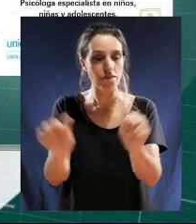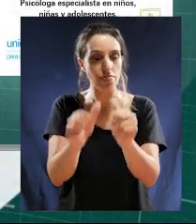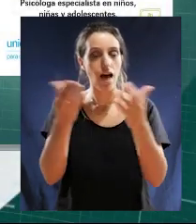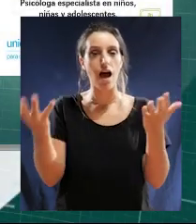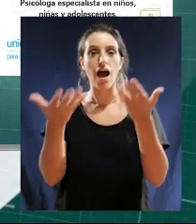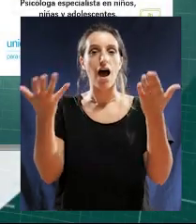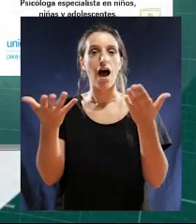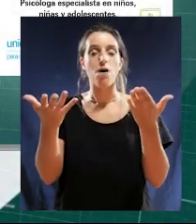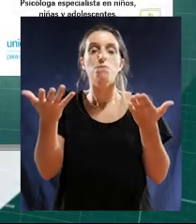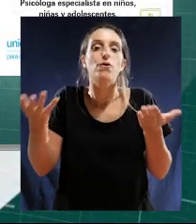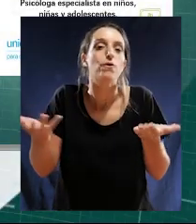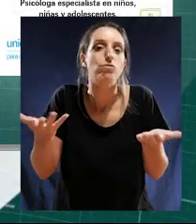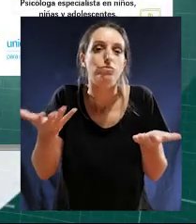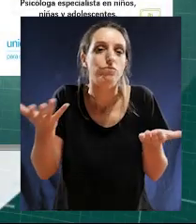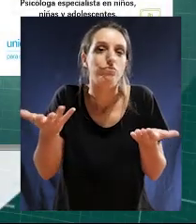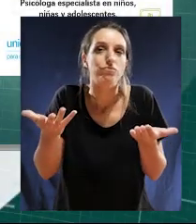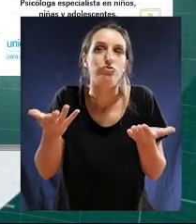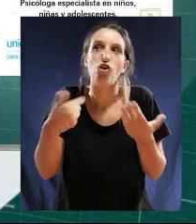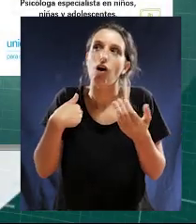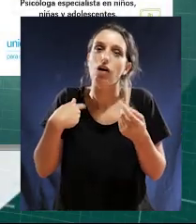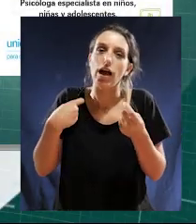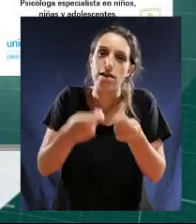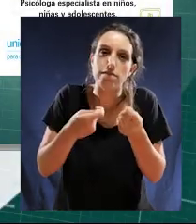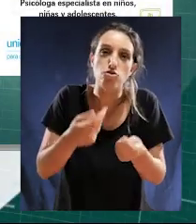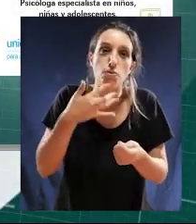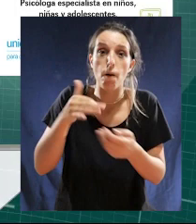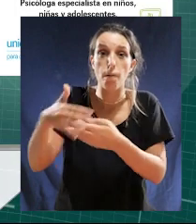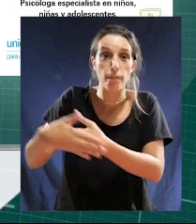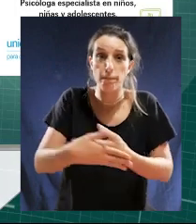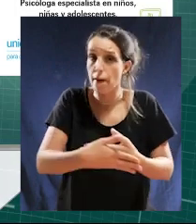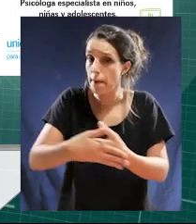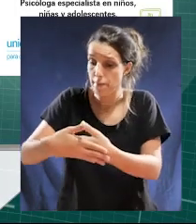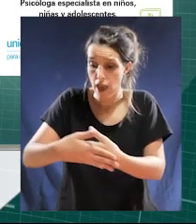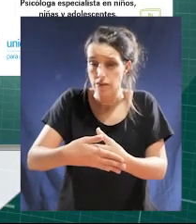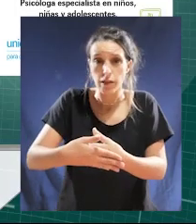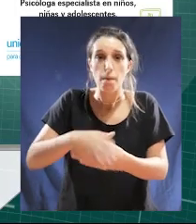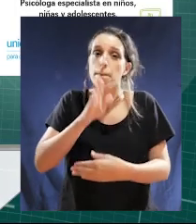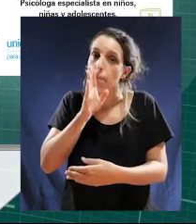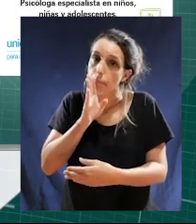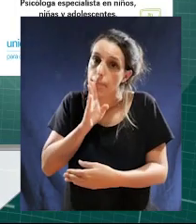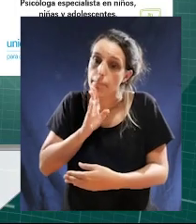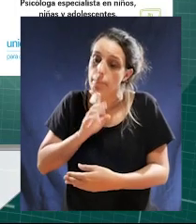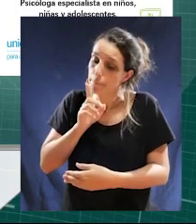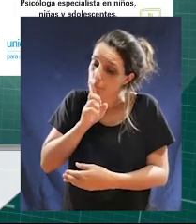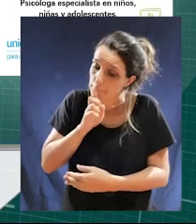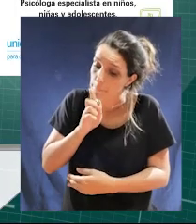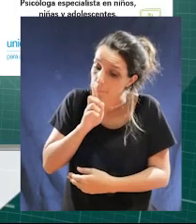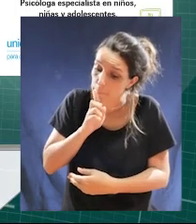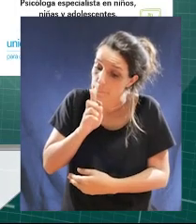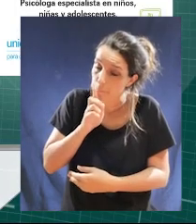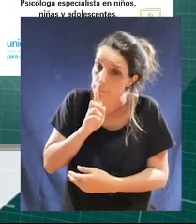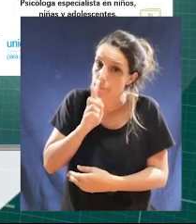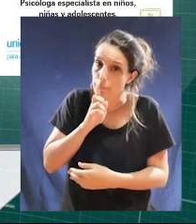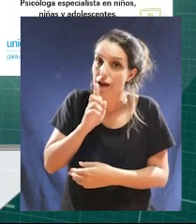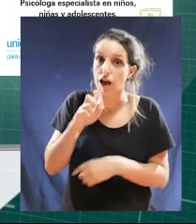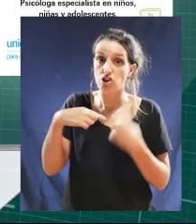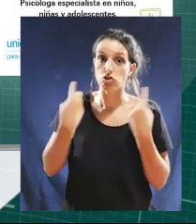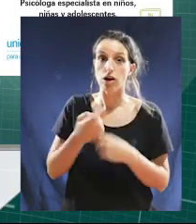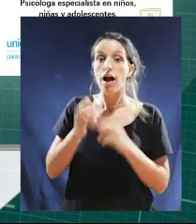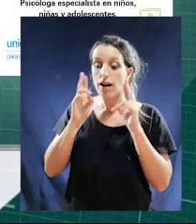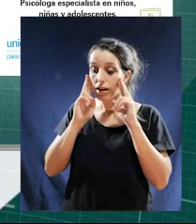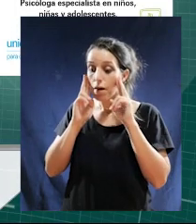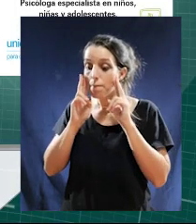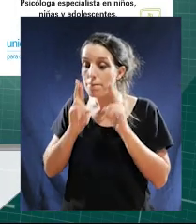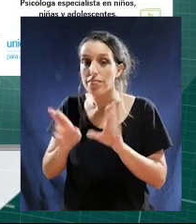bueno que insisto ataquen los huevitos desarrollan solos y como como respetamos ese